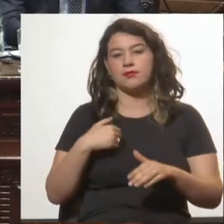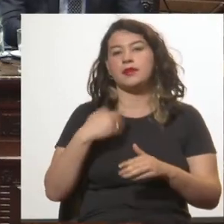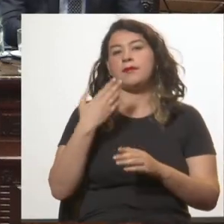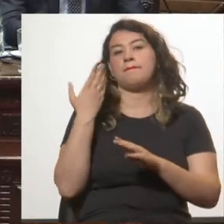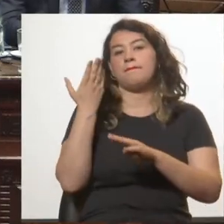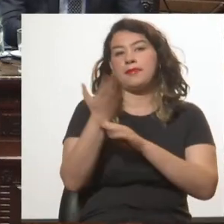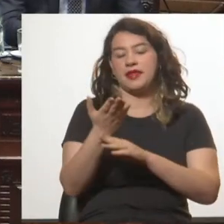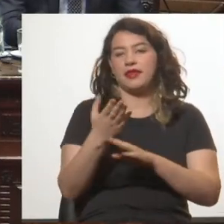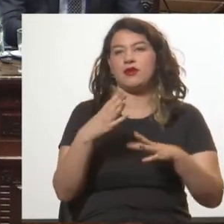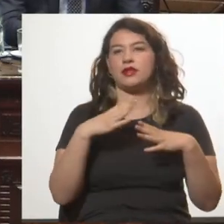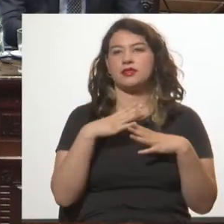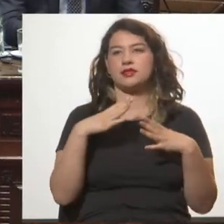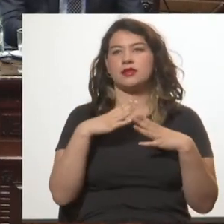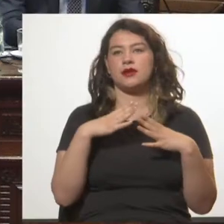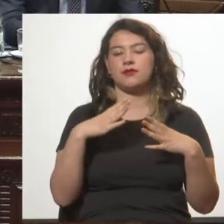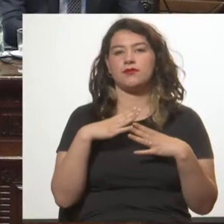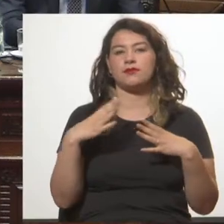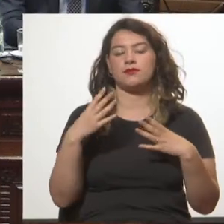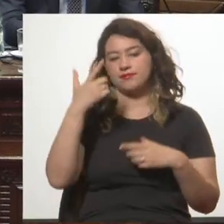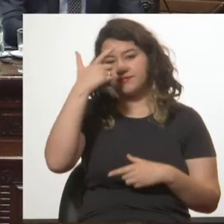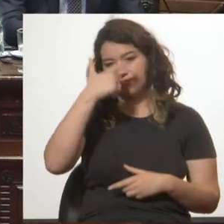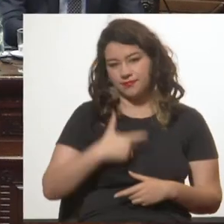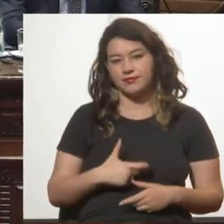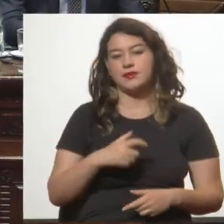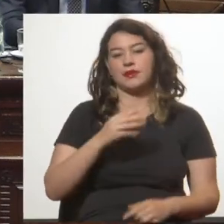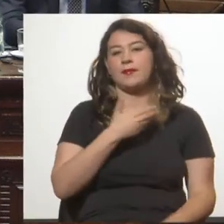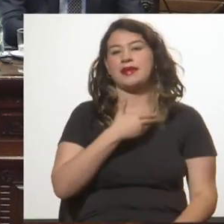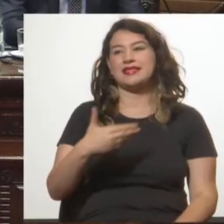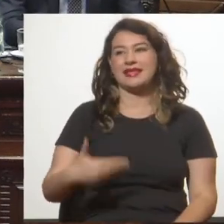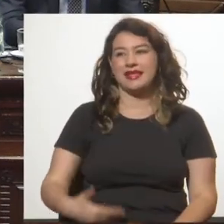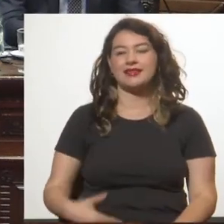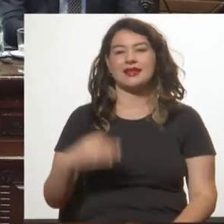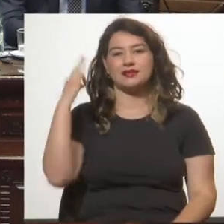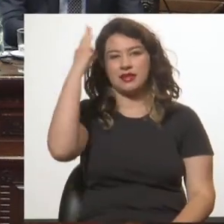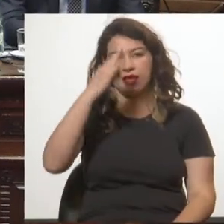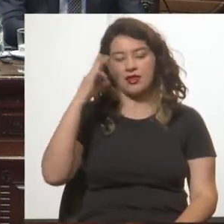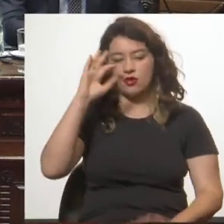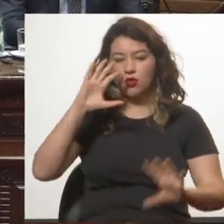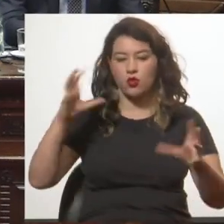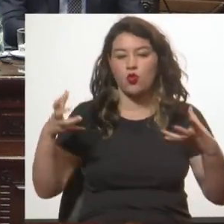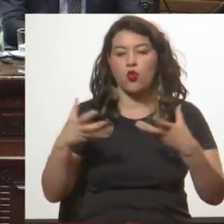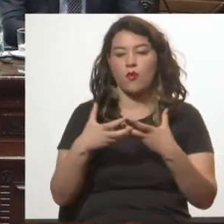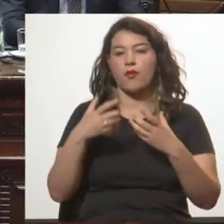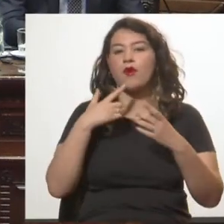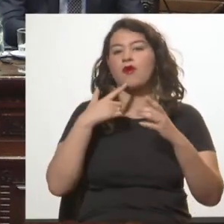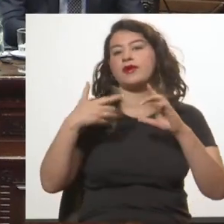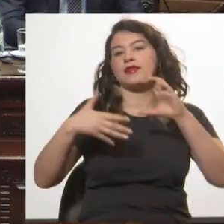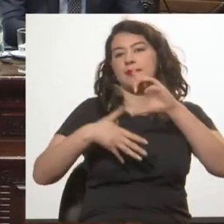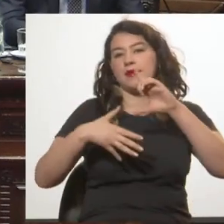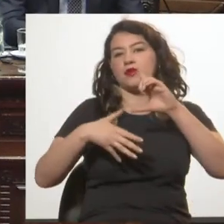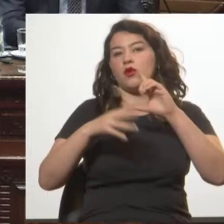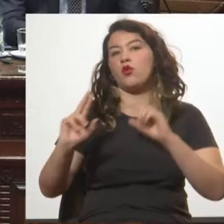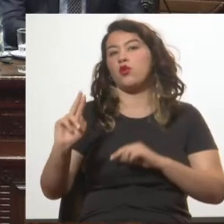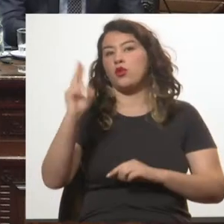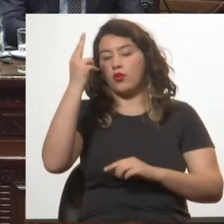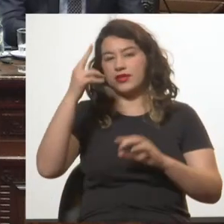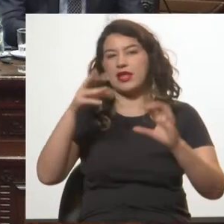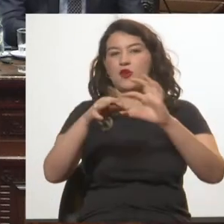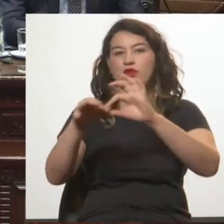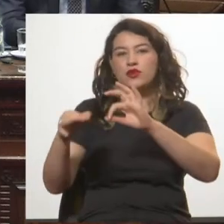pedido de licencia en mi condición de presidenta del senado presidenta del grupo interparlamentario uruguayo ante la unión interparlamentaria